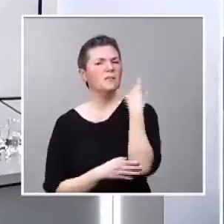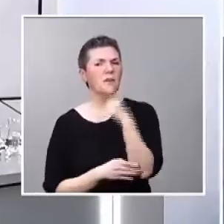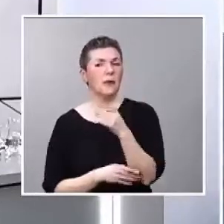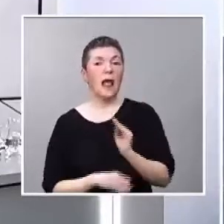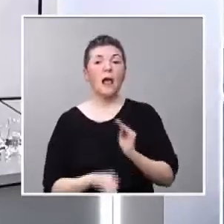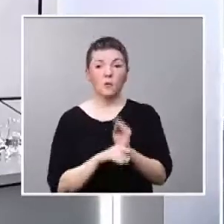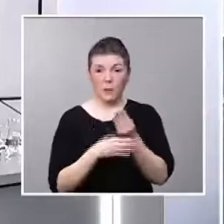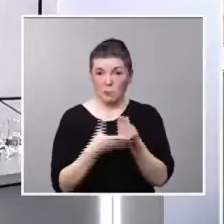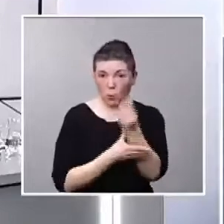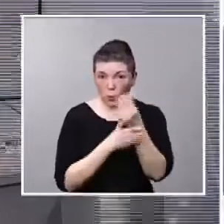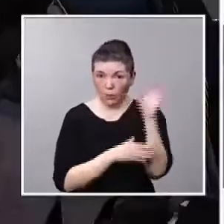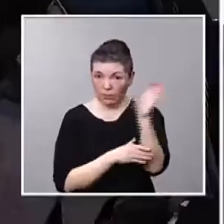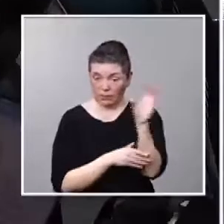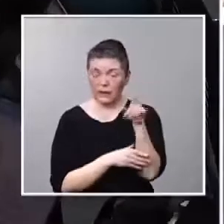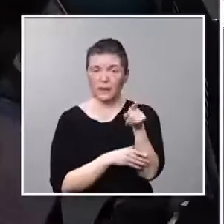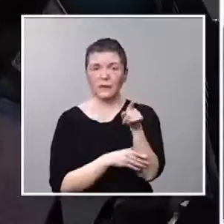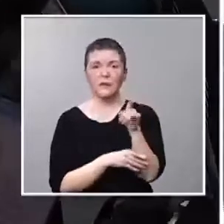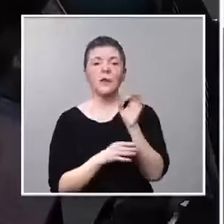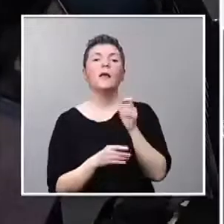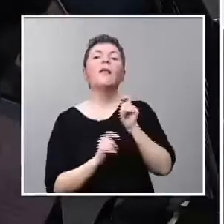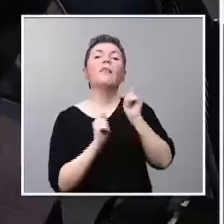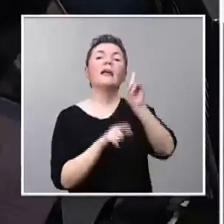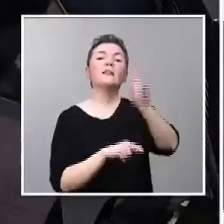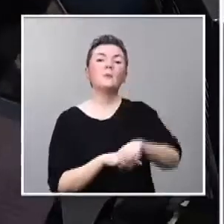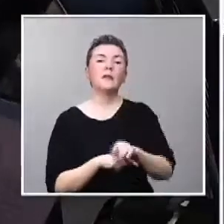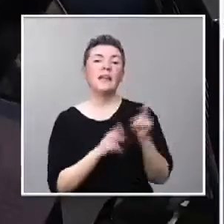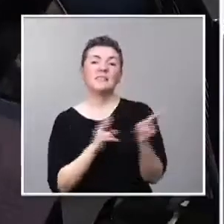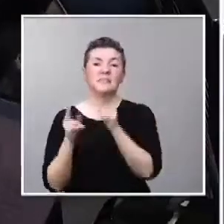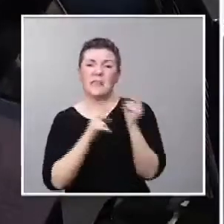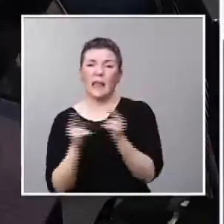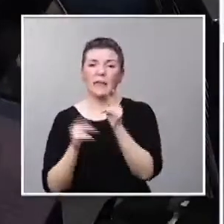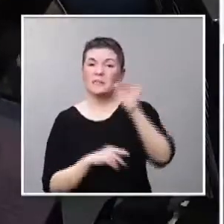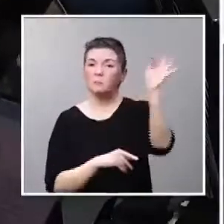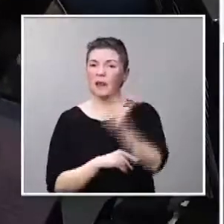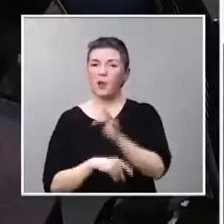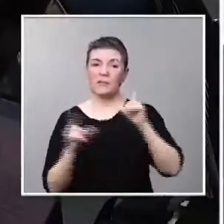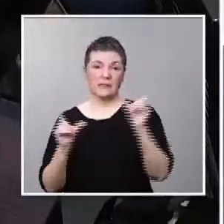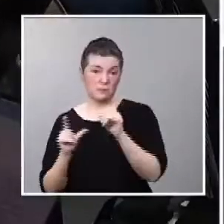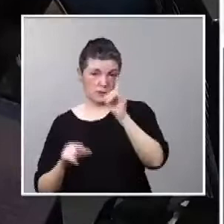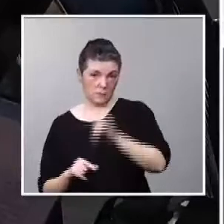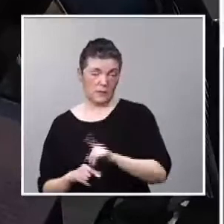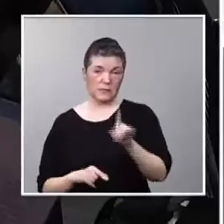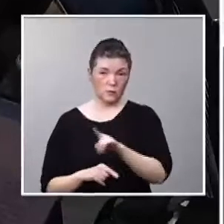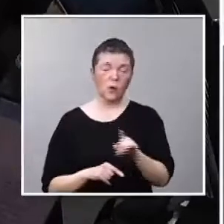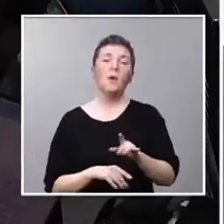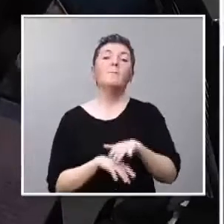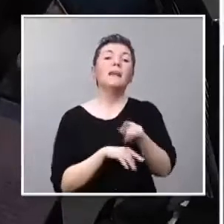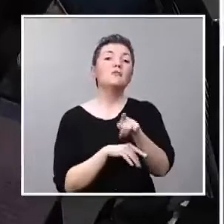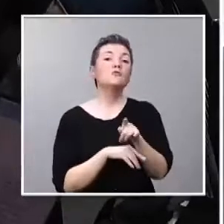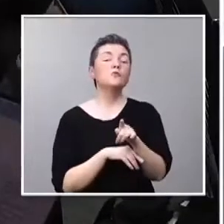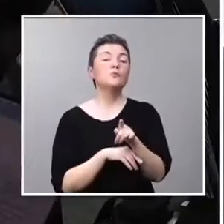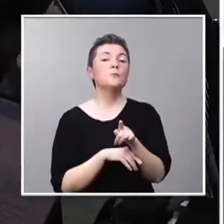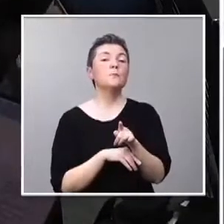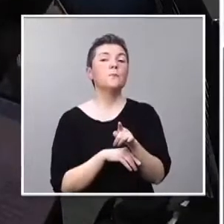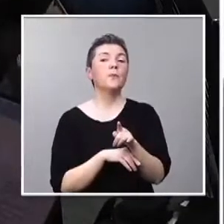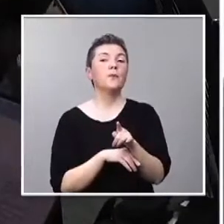de Vox y dice algo, no le dejan acabar. Con la primera se ha quedado todo el mundo y la primera ya está liado. Lo que ocurre es que cuando un partido entra